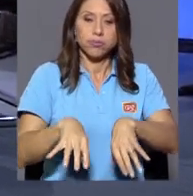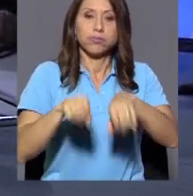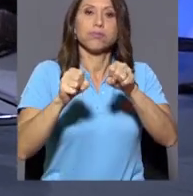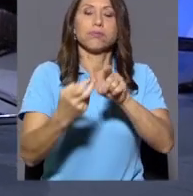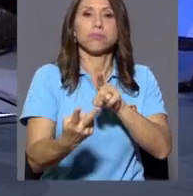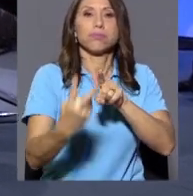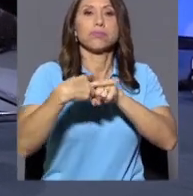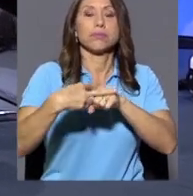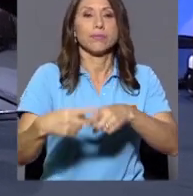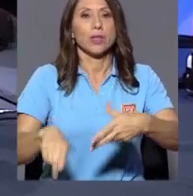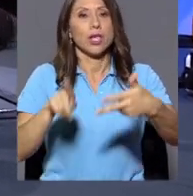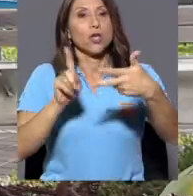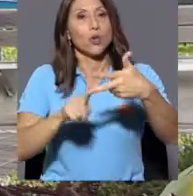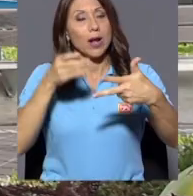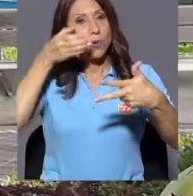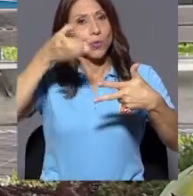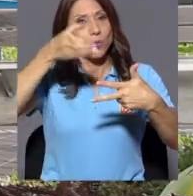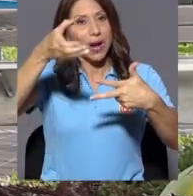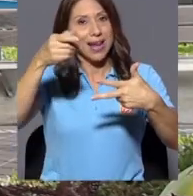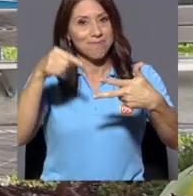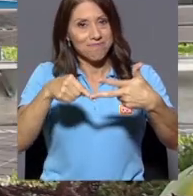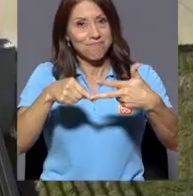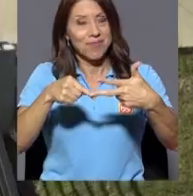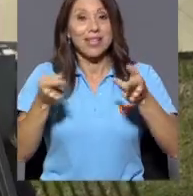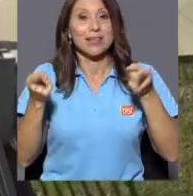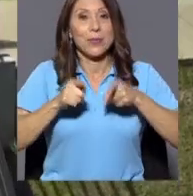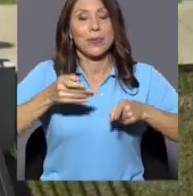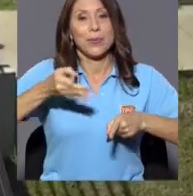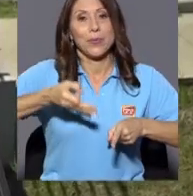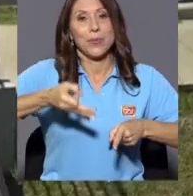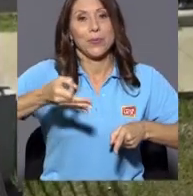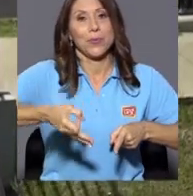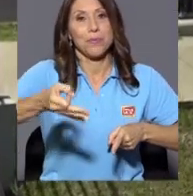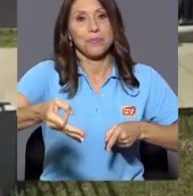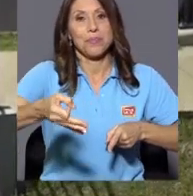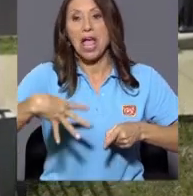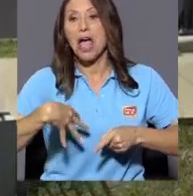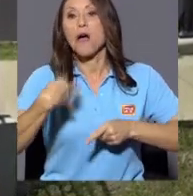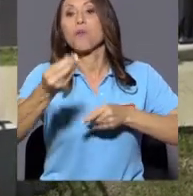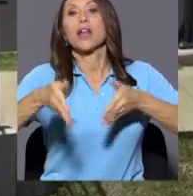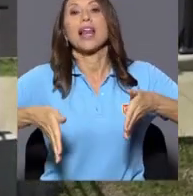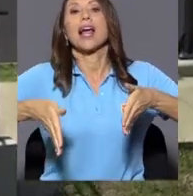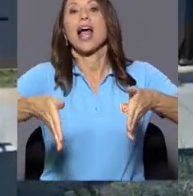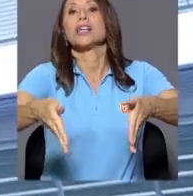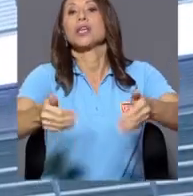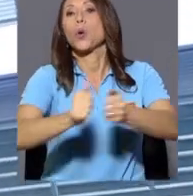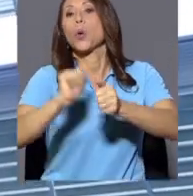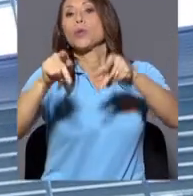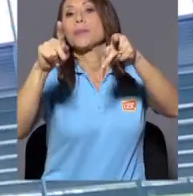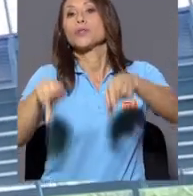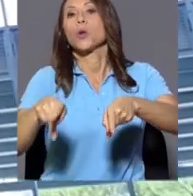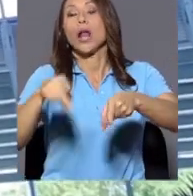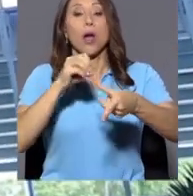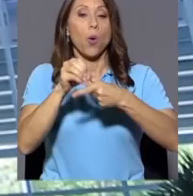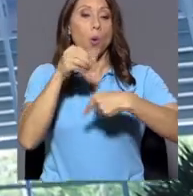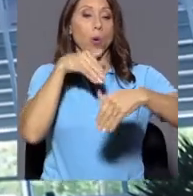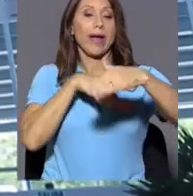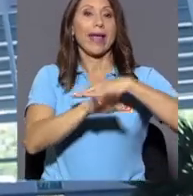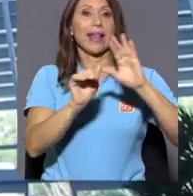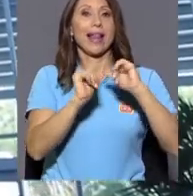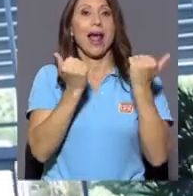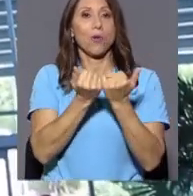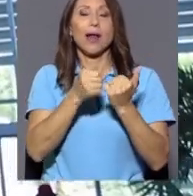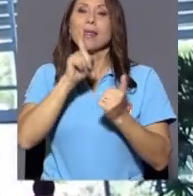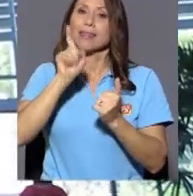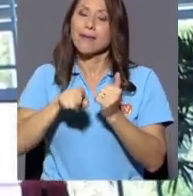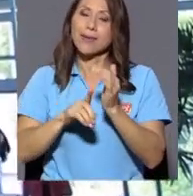juego y una cultural que es la que en lo cotidiano ahí en la calle con el otro o en el aula y